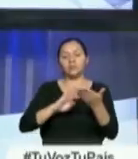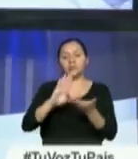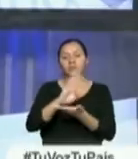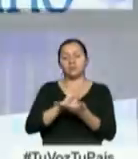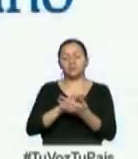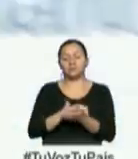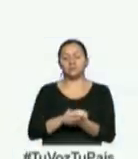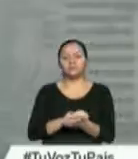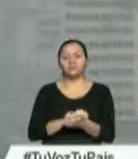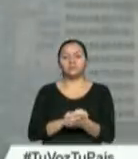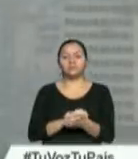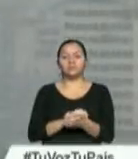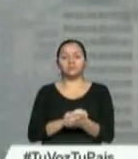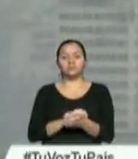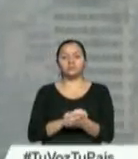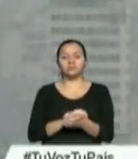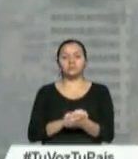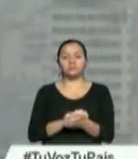rebeldes.